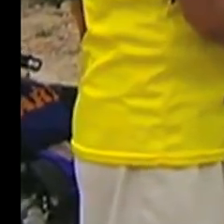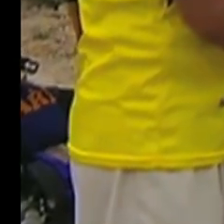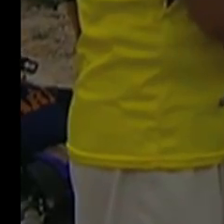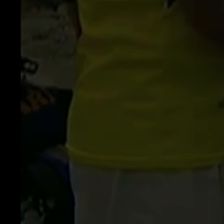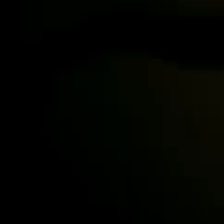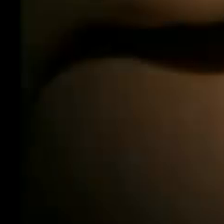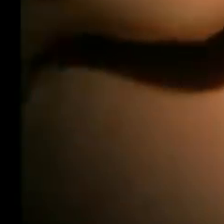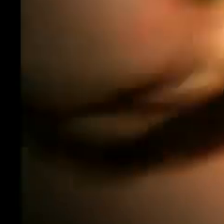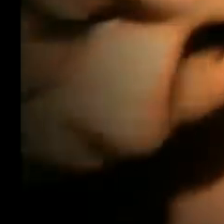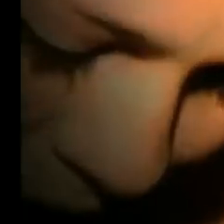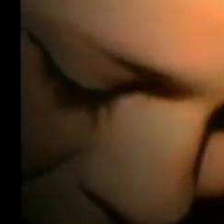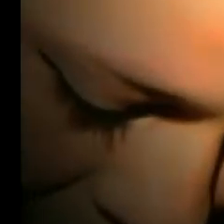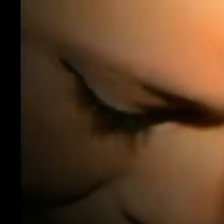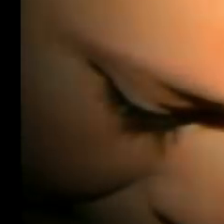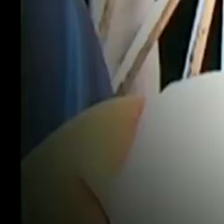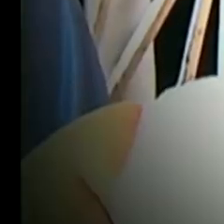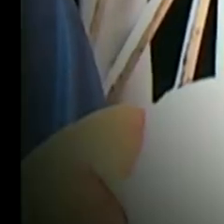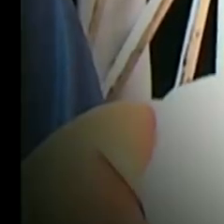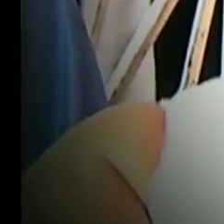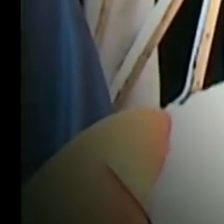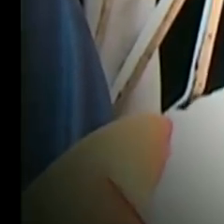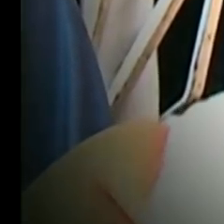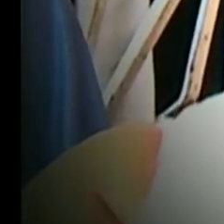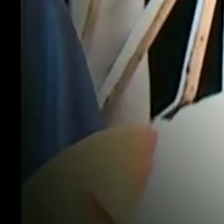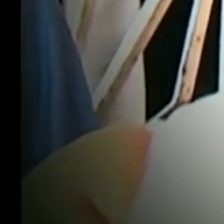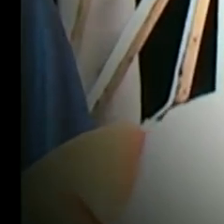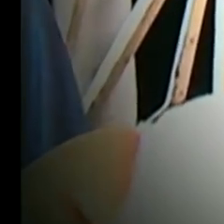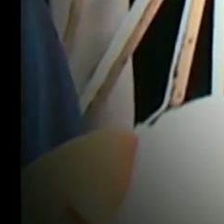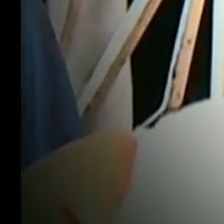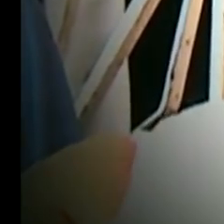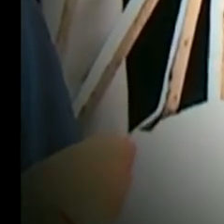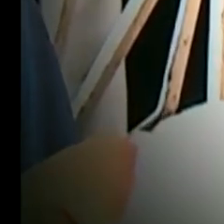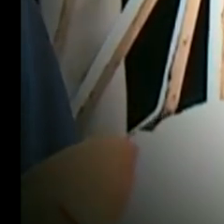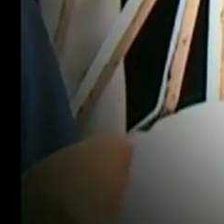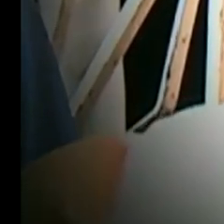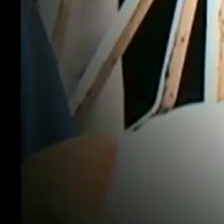la más grande y